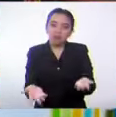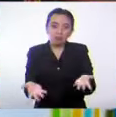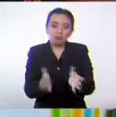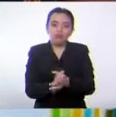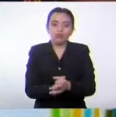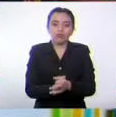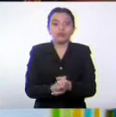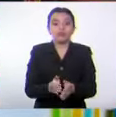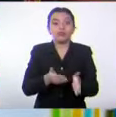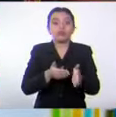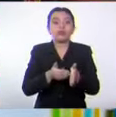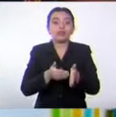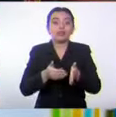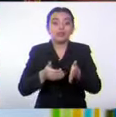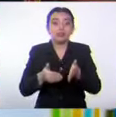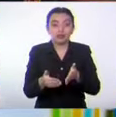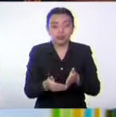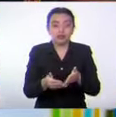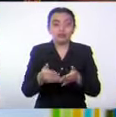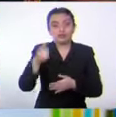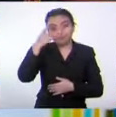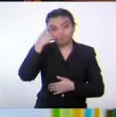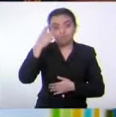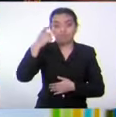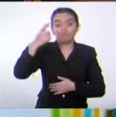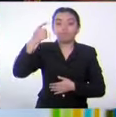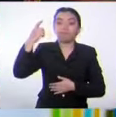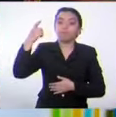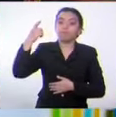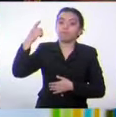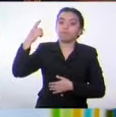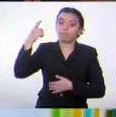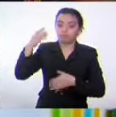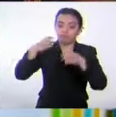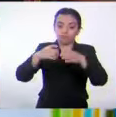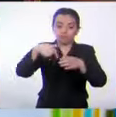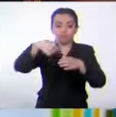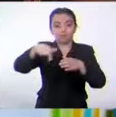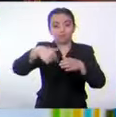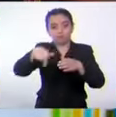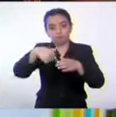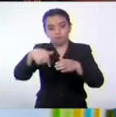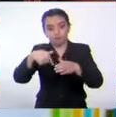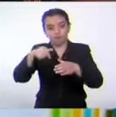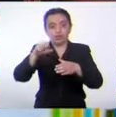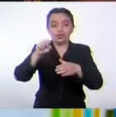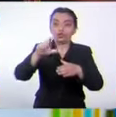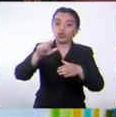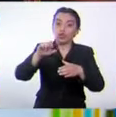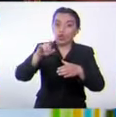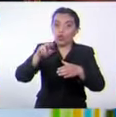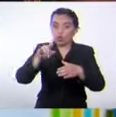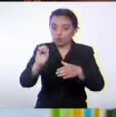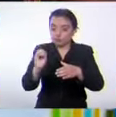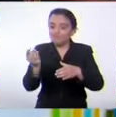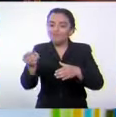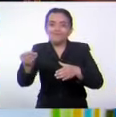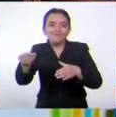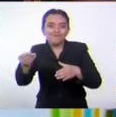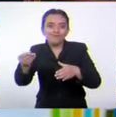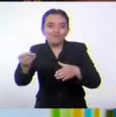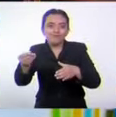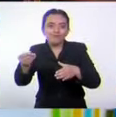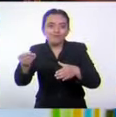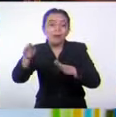Para iniciar, recordemos que una disolución está compuesta por el soluto, que es la sustancia que se encuentra en